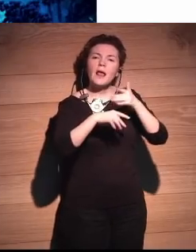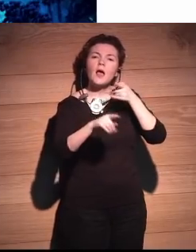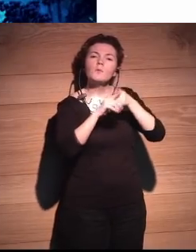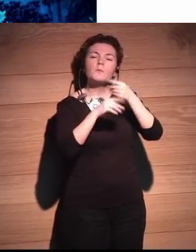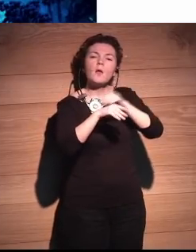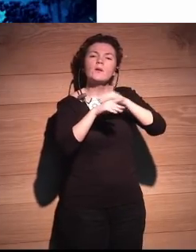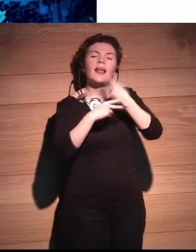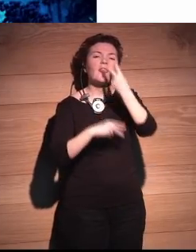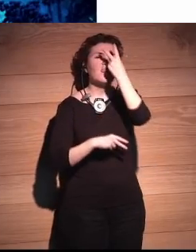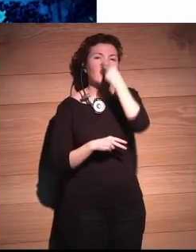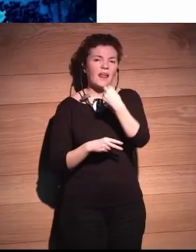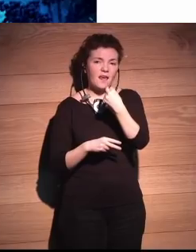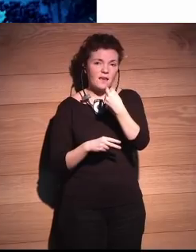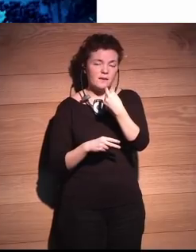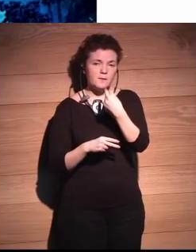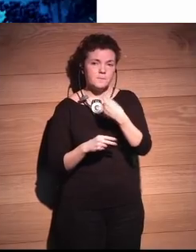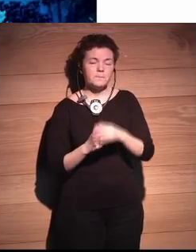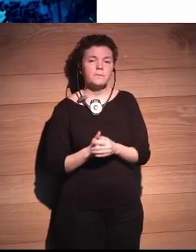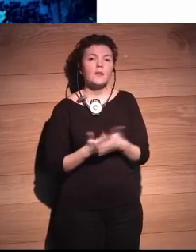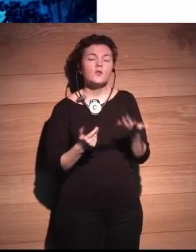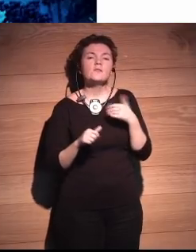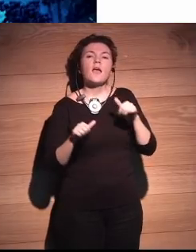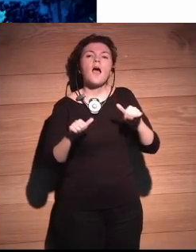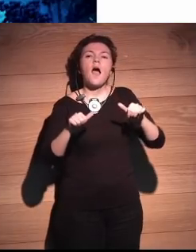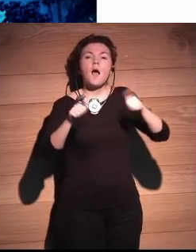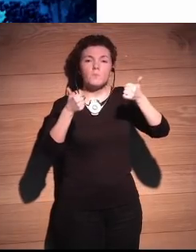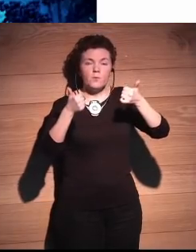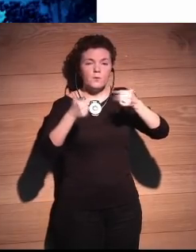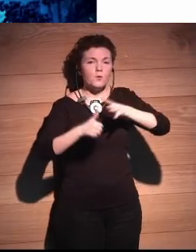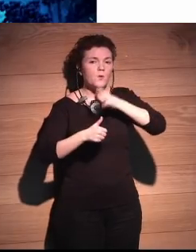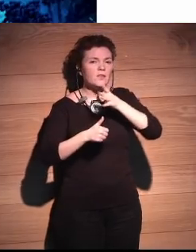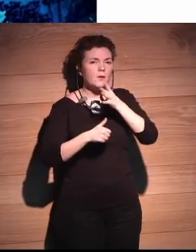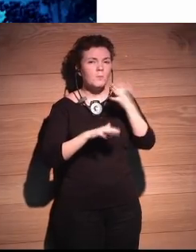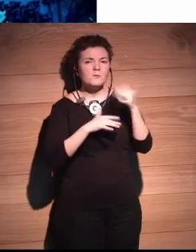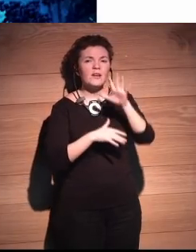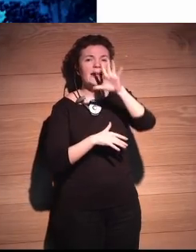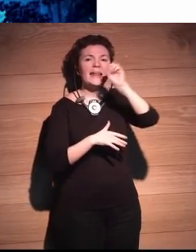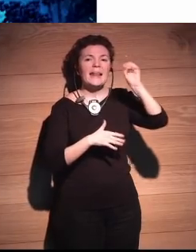ceguera. Entonces, bueno, se ha aprobado por valor de unos